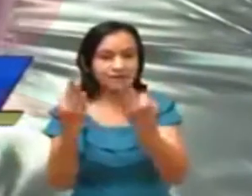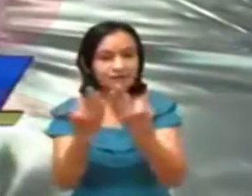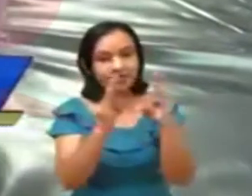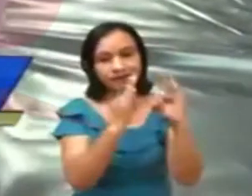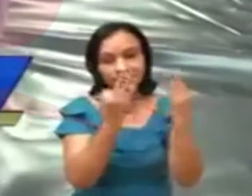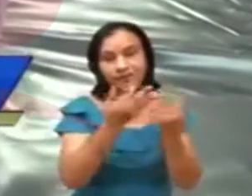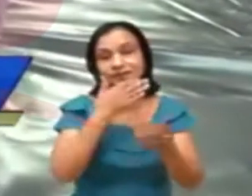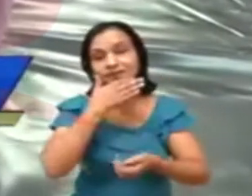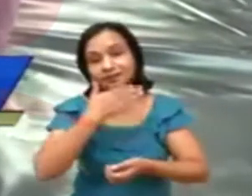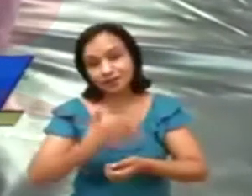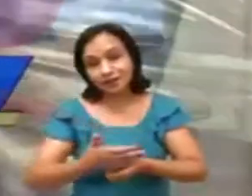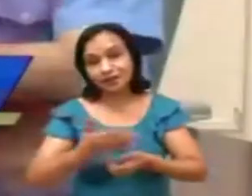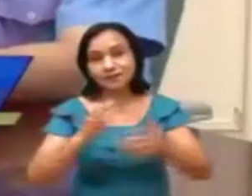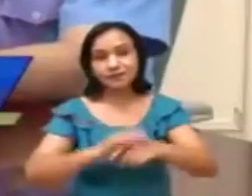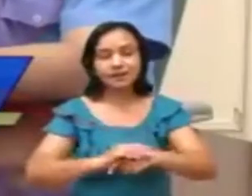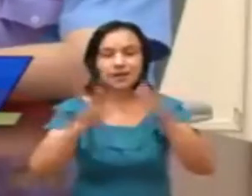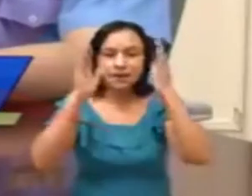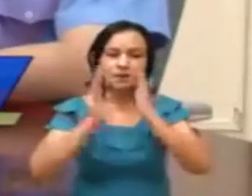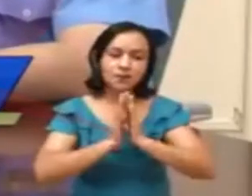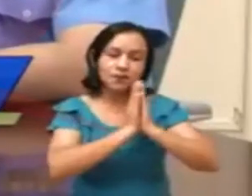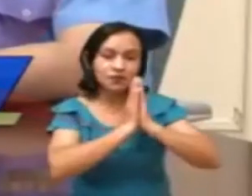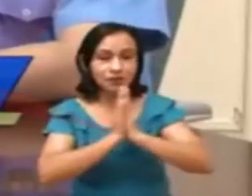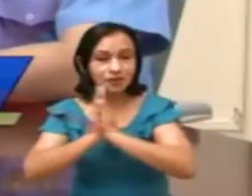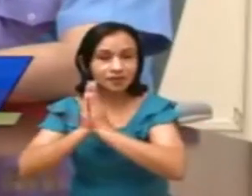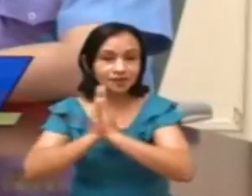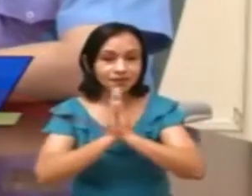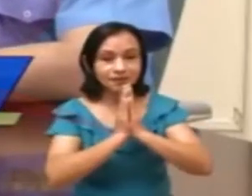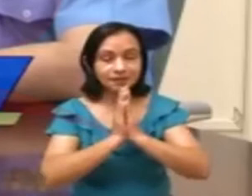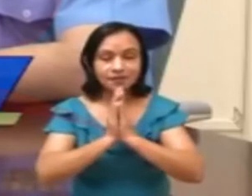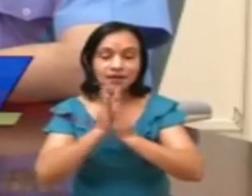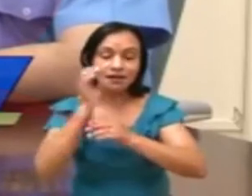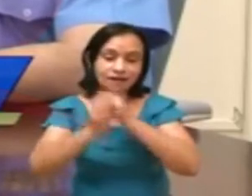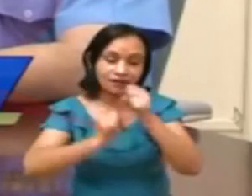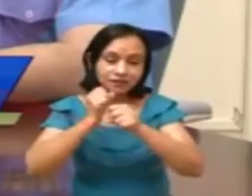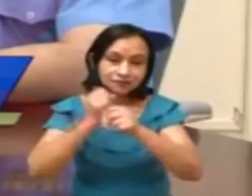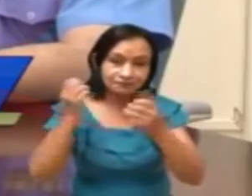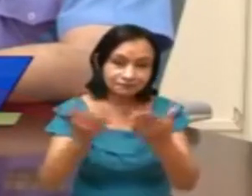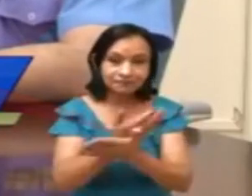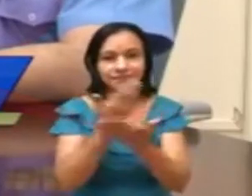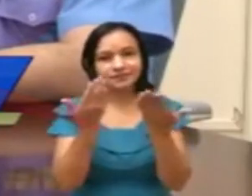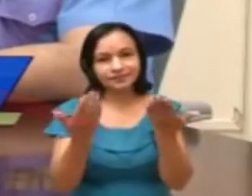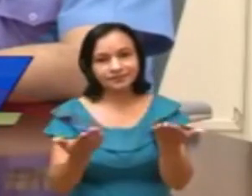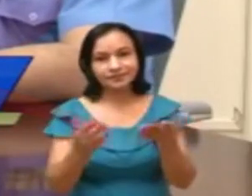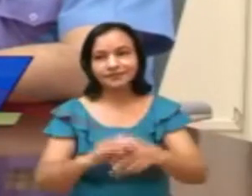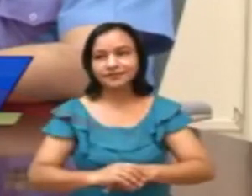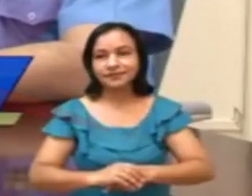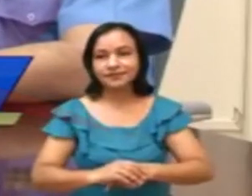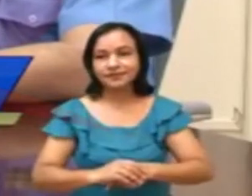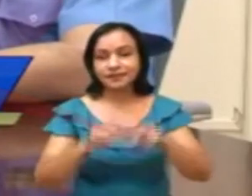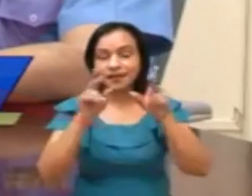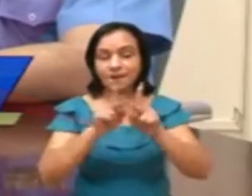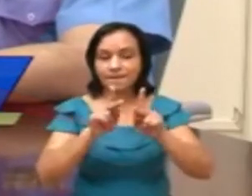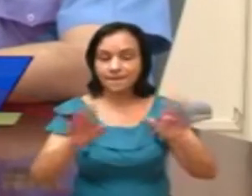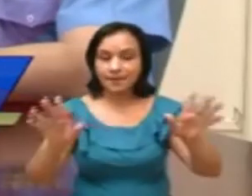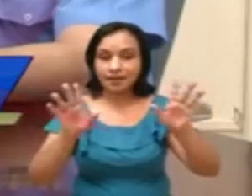este diciembre, La Purísima, las fiestas de Año Nuevo. Tenemos también el plan de